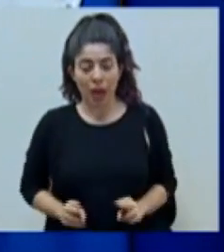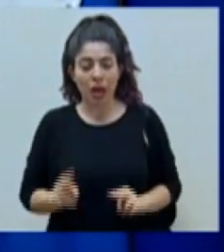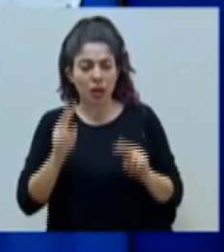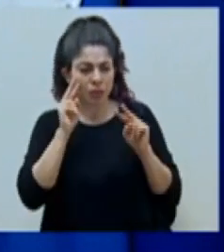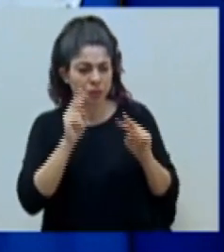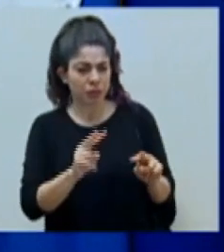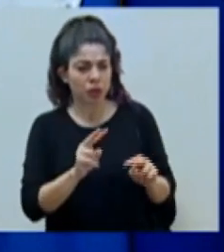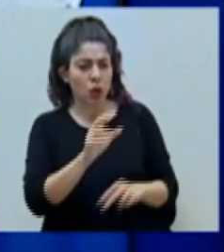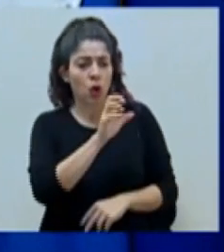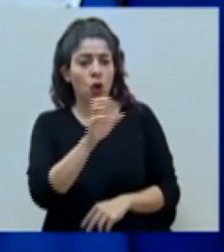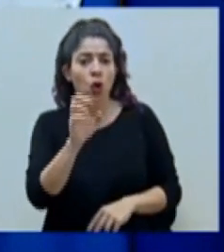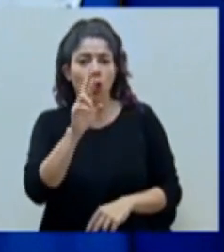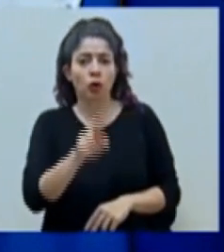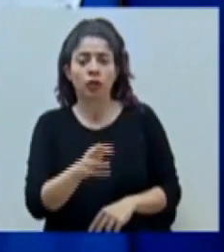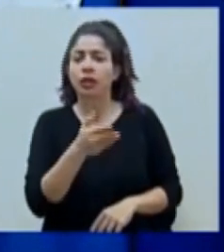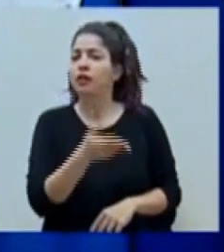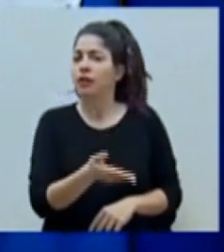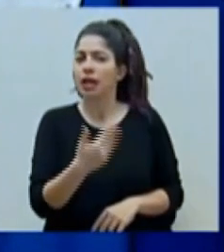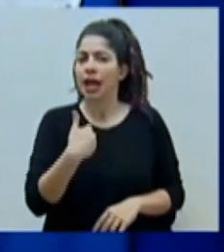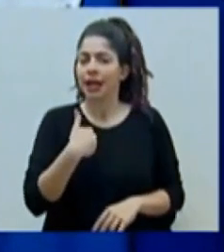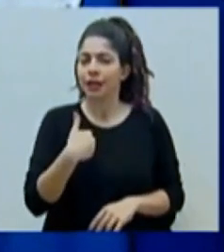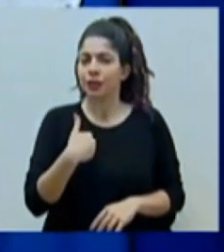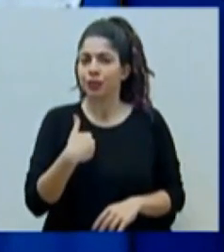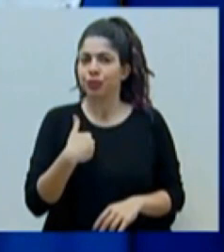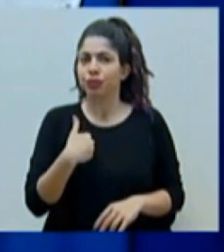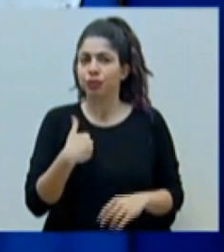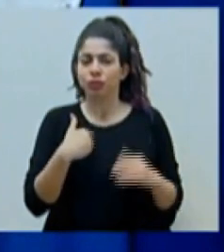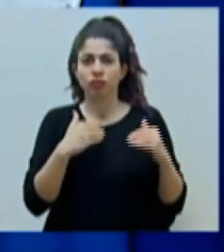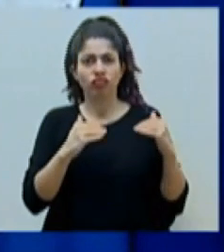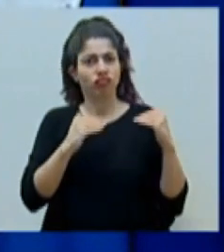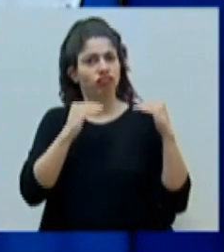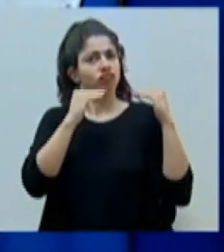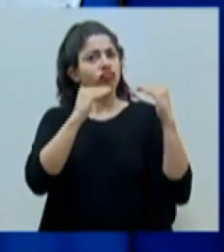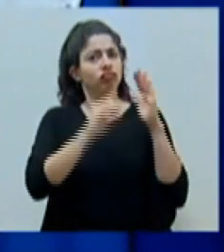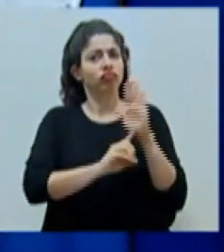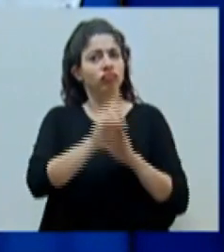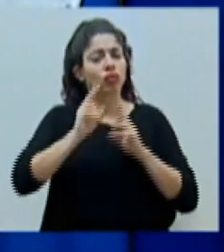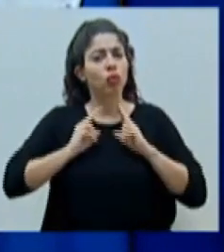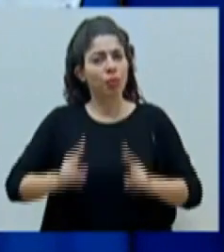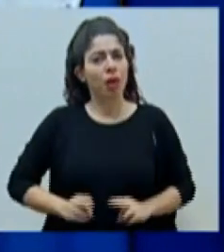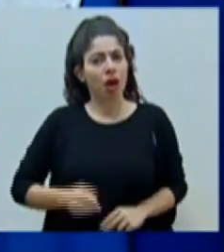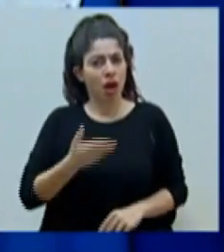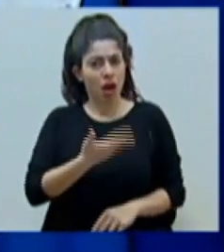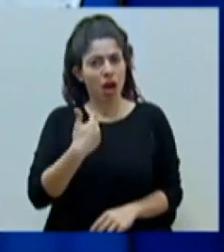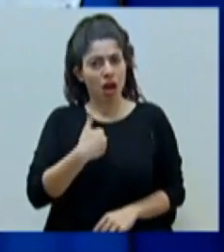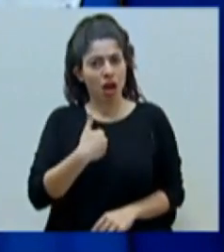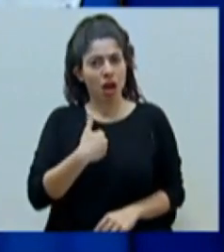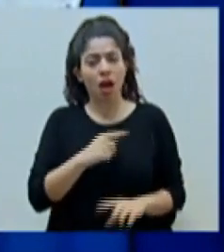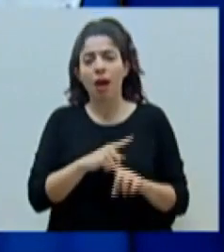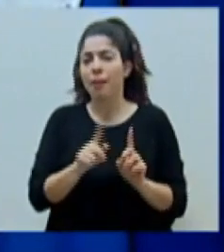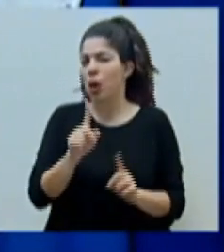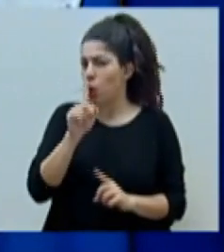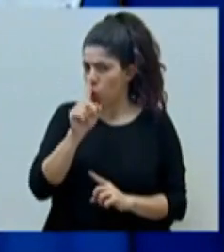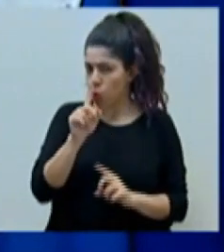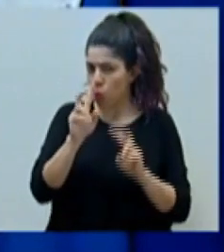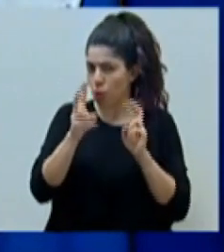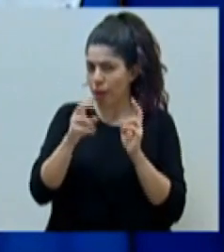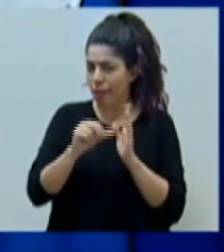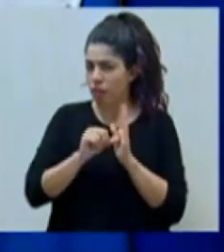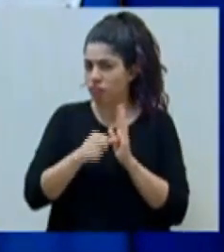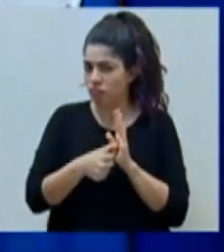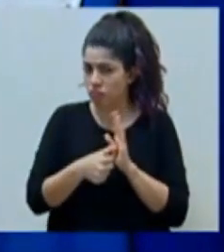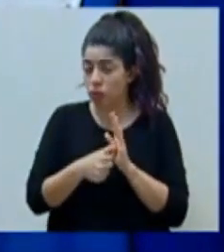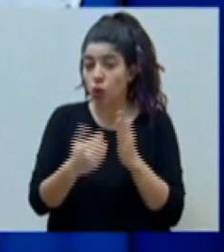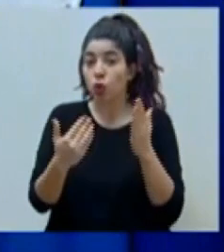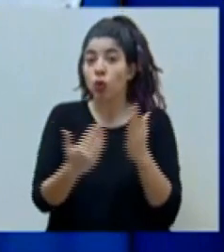Costa Rica tiene un alto desarrollo humano allí, pero una cosa por resaltar es que